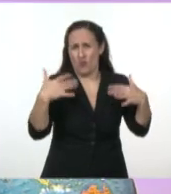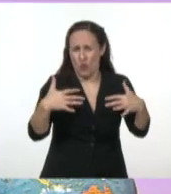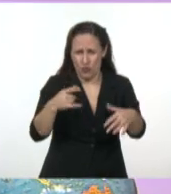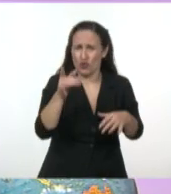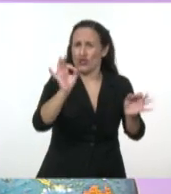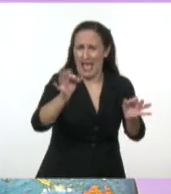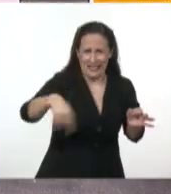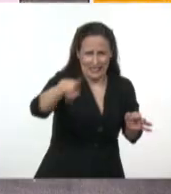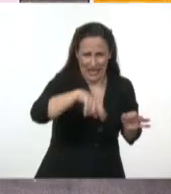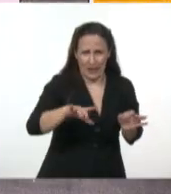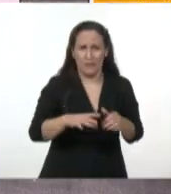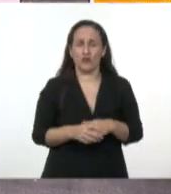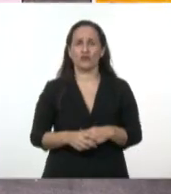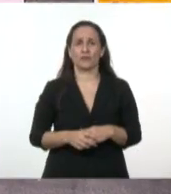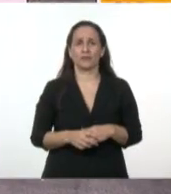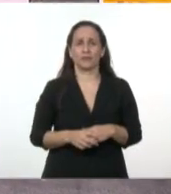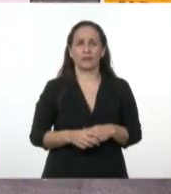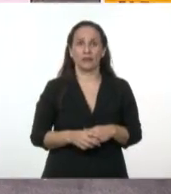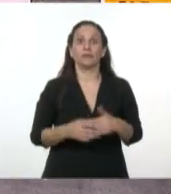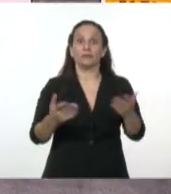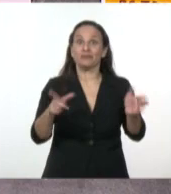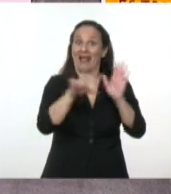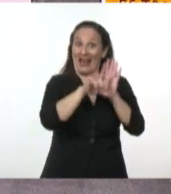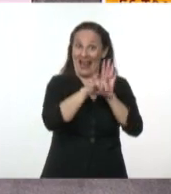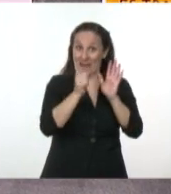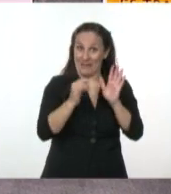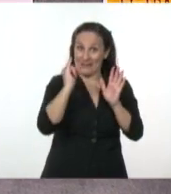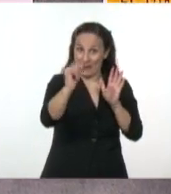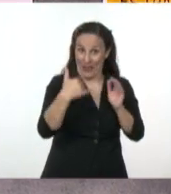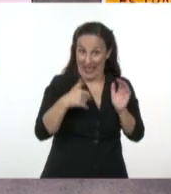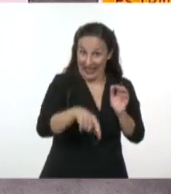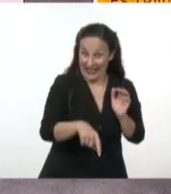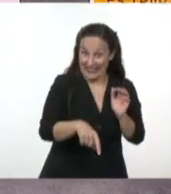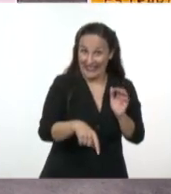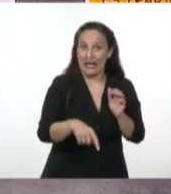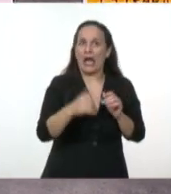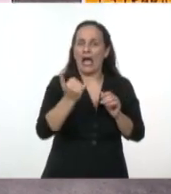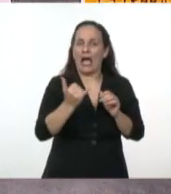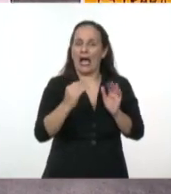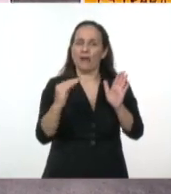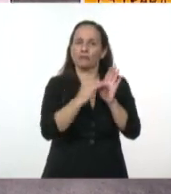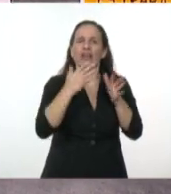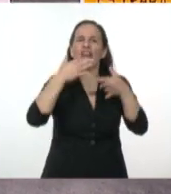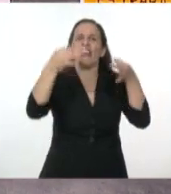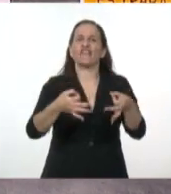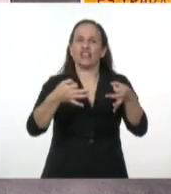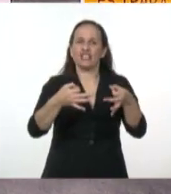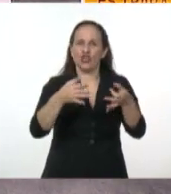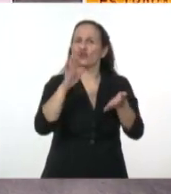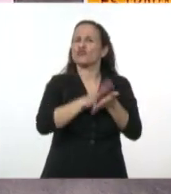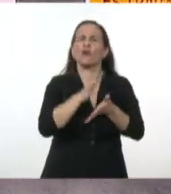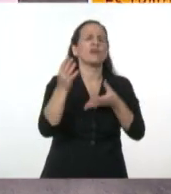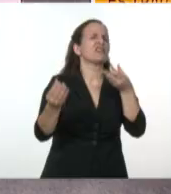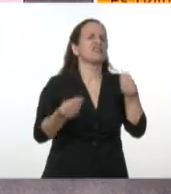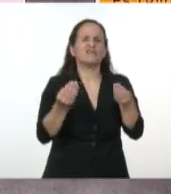lo sabemos. Exactamente. Y dentro de la ley que acabamos de mencionar, Argentina, tenemos una definición particular sobre lo que se